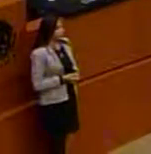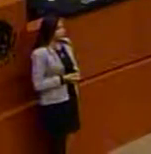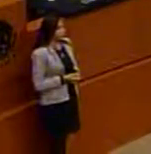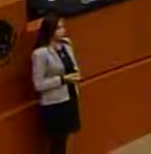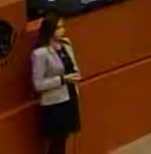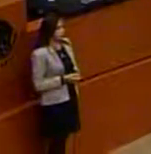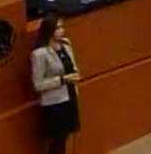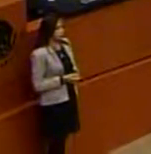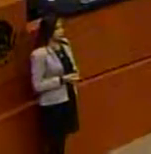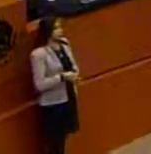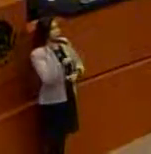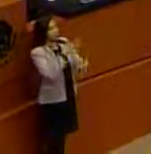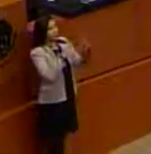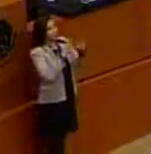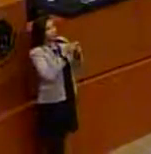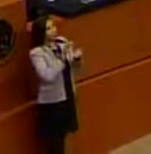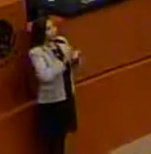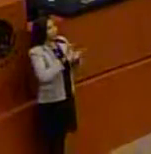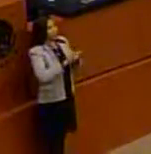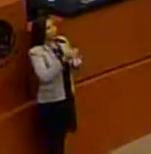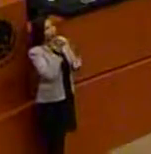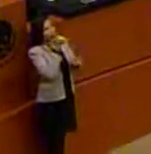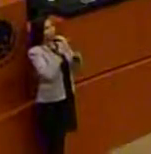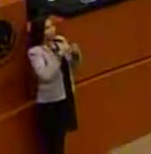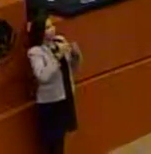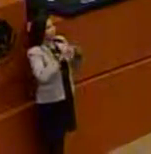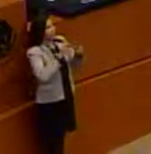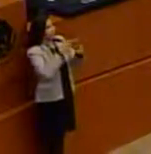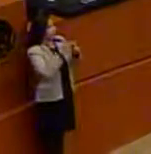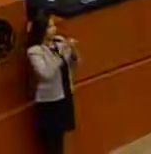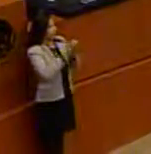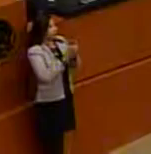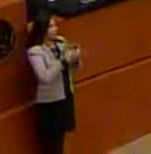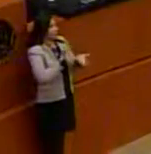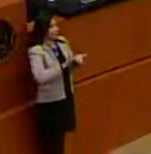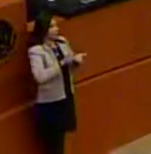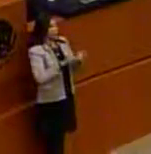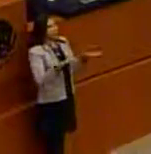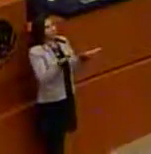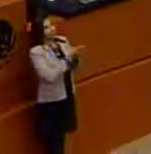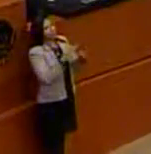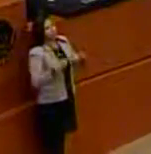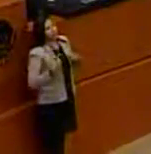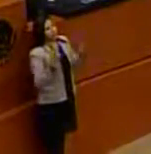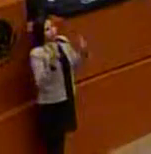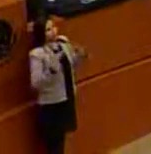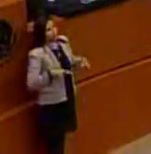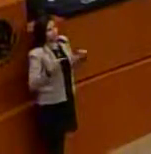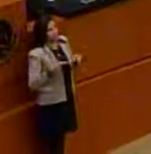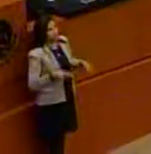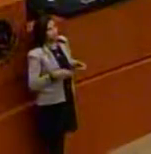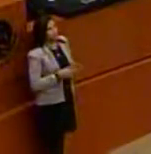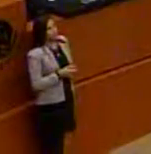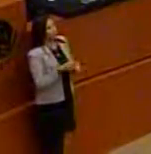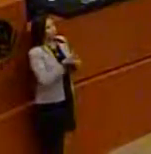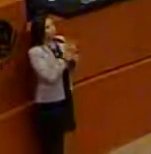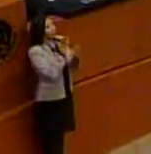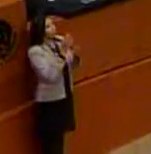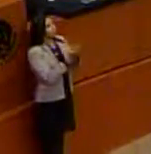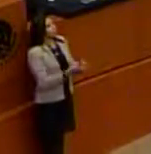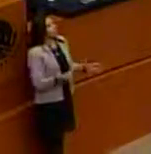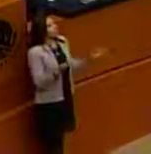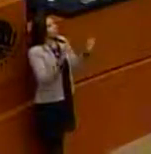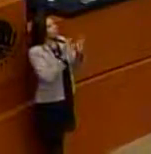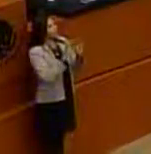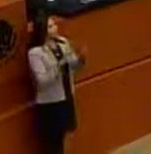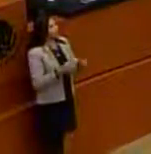que se dio en sustitución de ayudas en especie, de alimentos, querosina y otras ayudas, cambió la vida de la población. Y, esto es muy